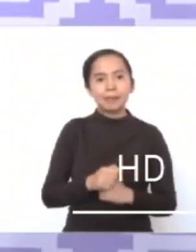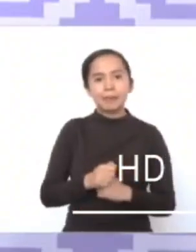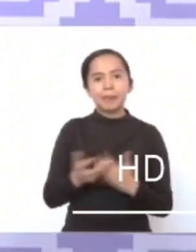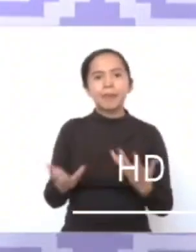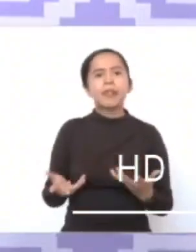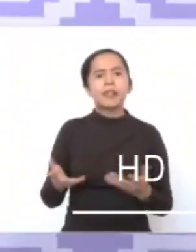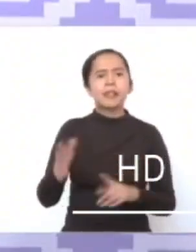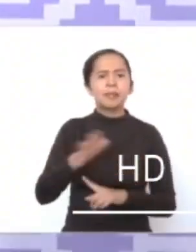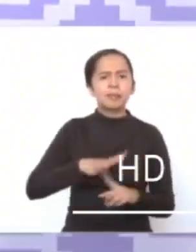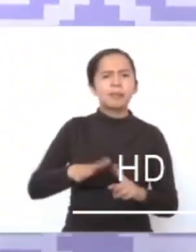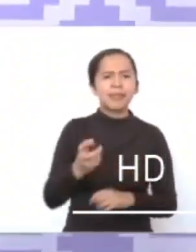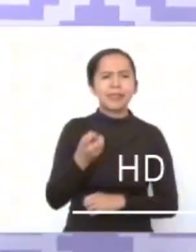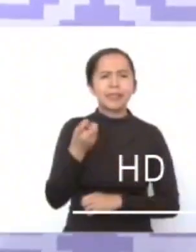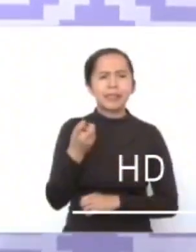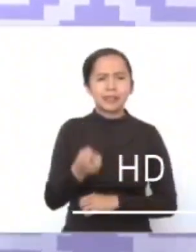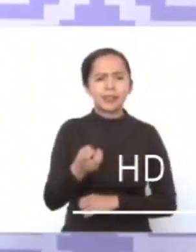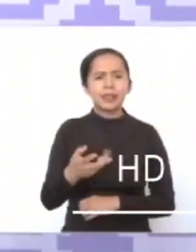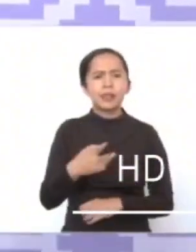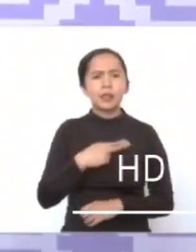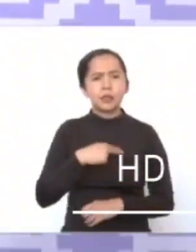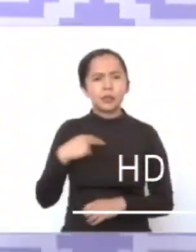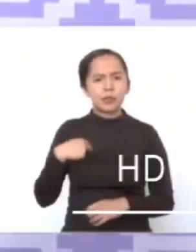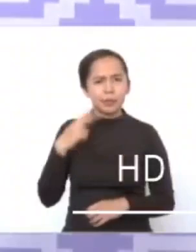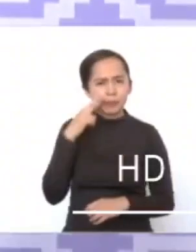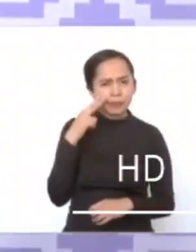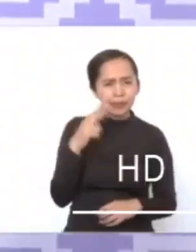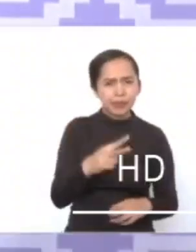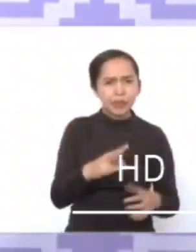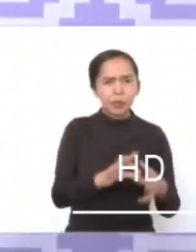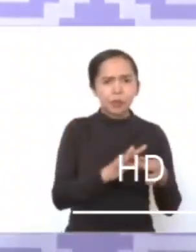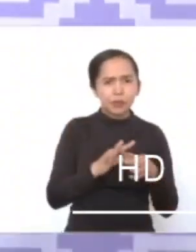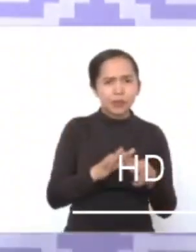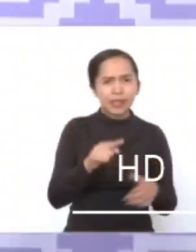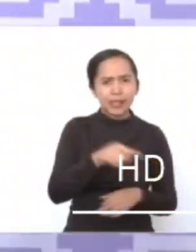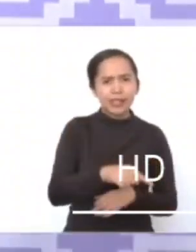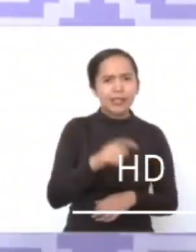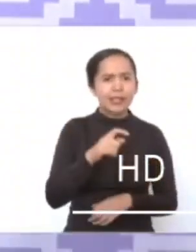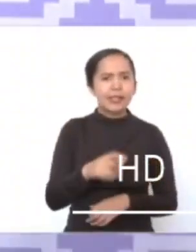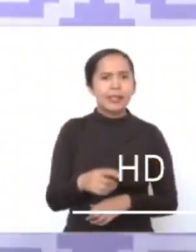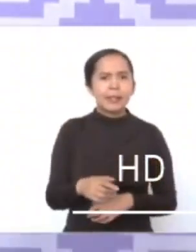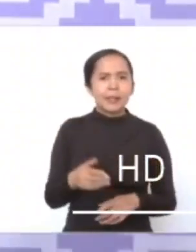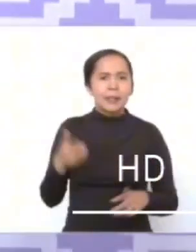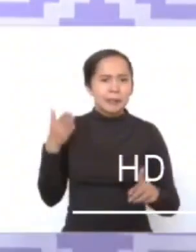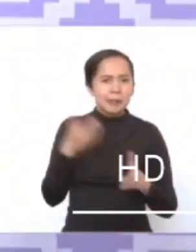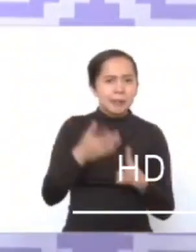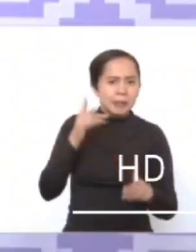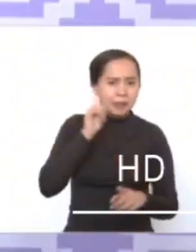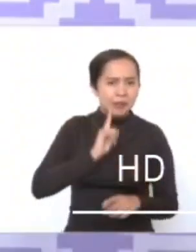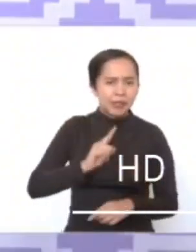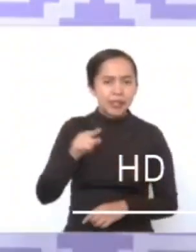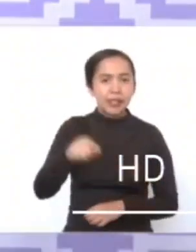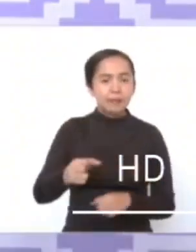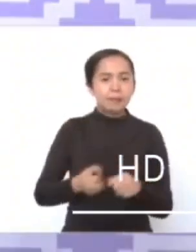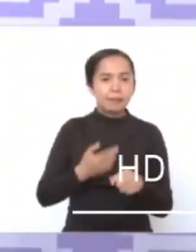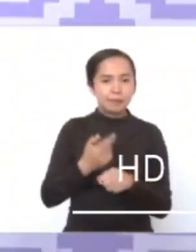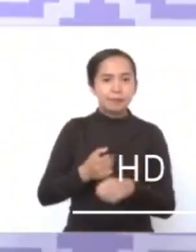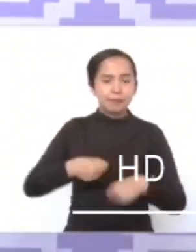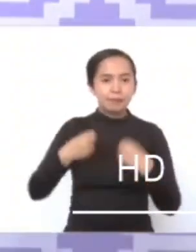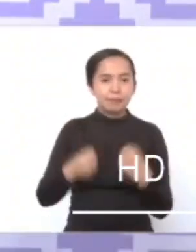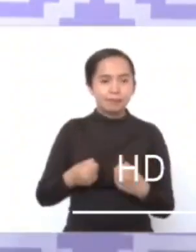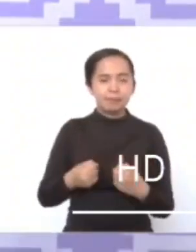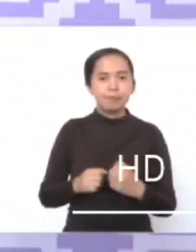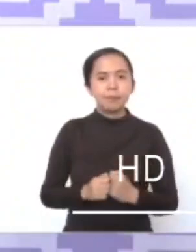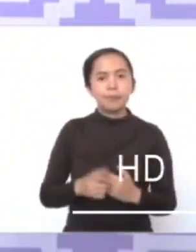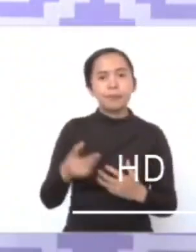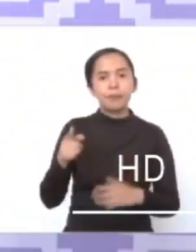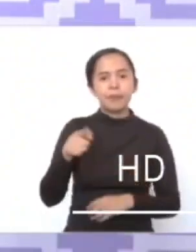este contexto, cobra gran relevancia la creación de la Unidad Especializada de Género de la Secretaría de Seguridad Ciudadana, que, como